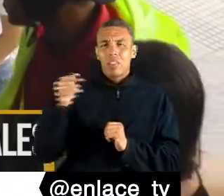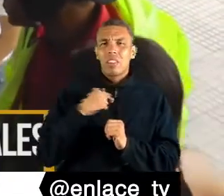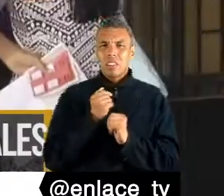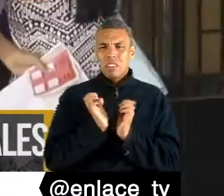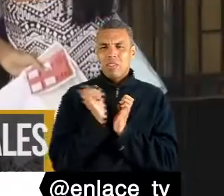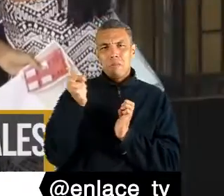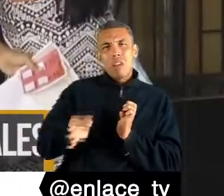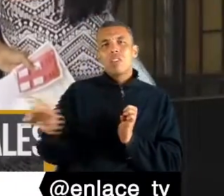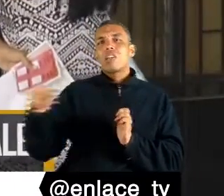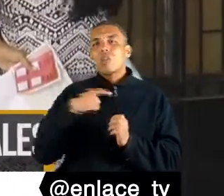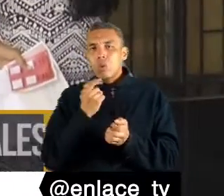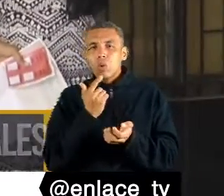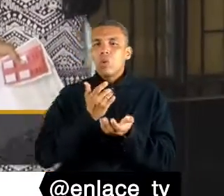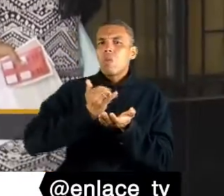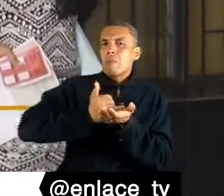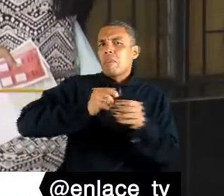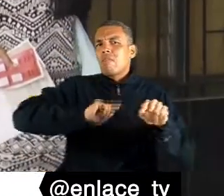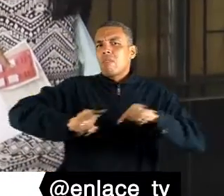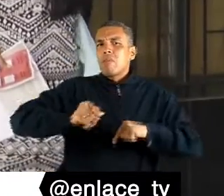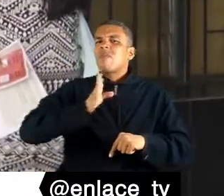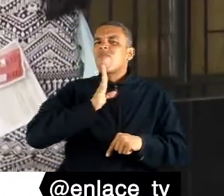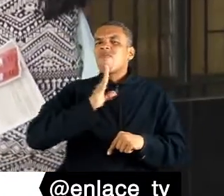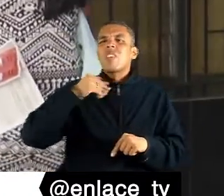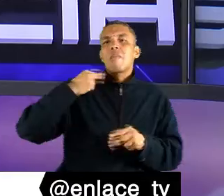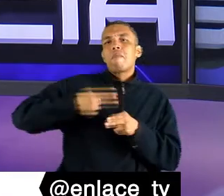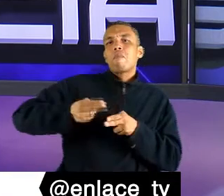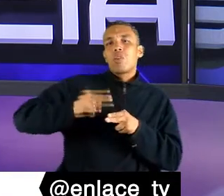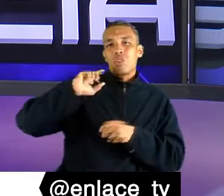definirá precandidaturas a la presidencia de la República.